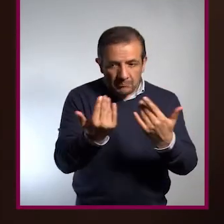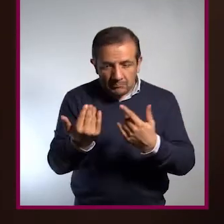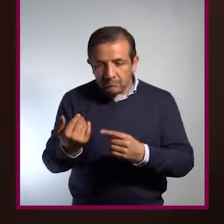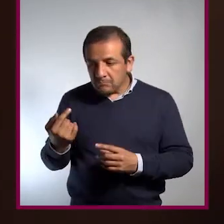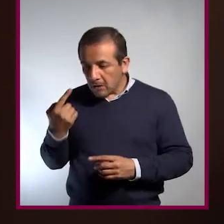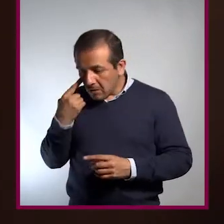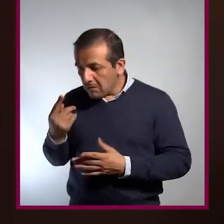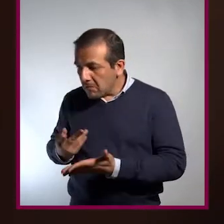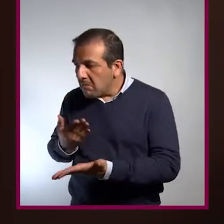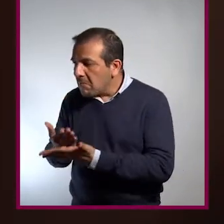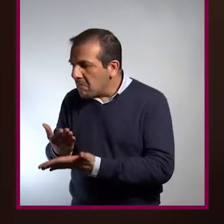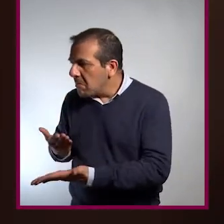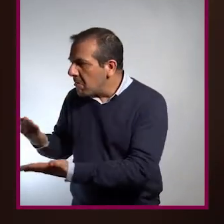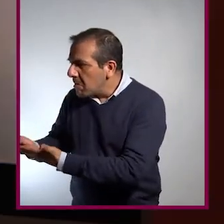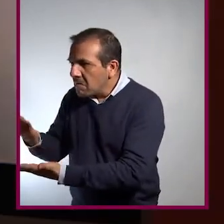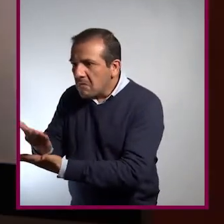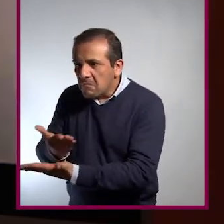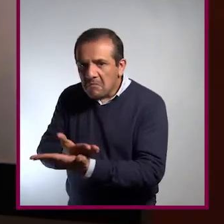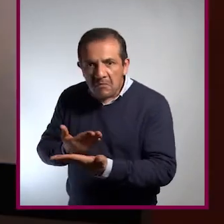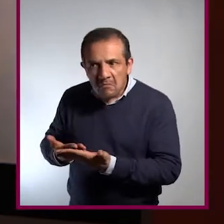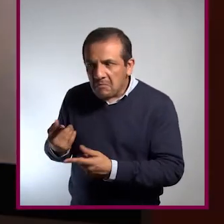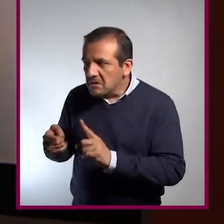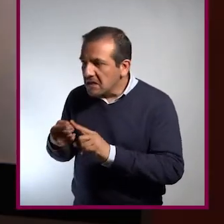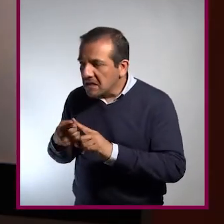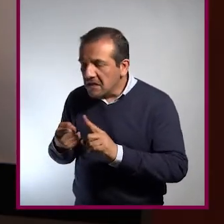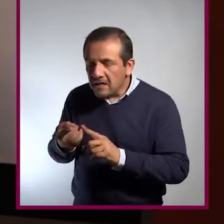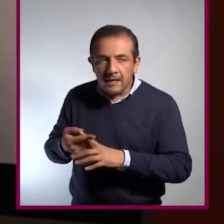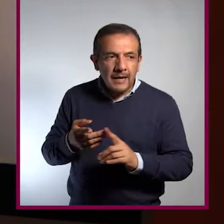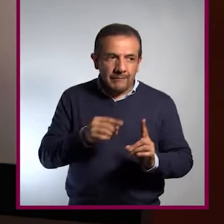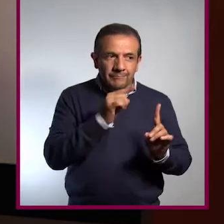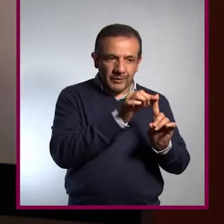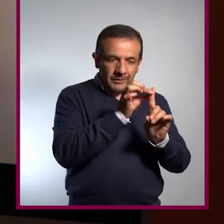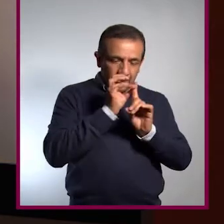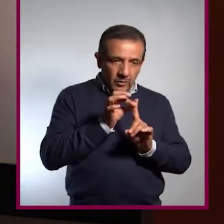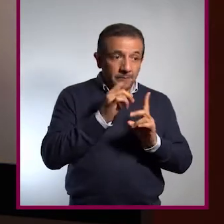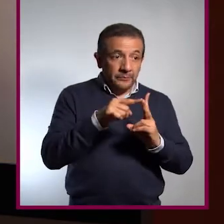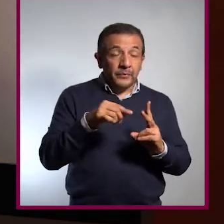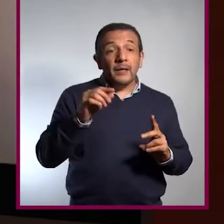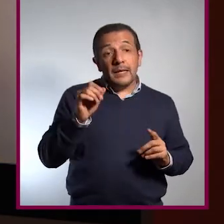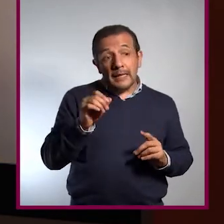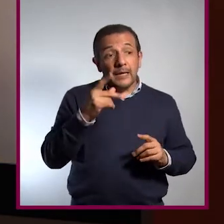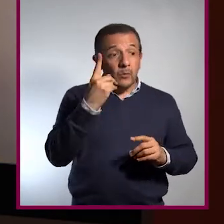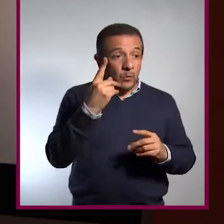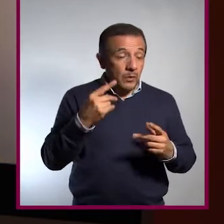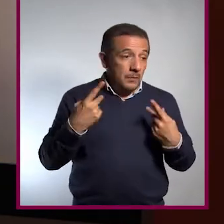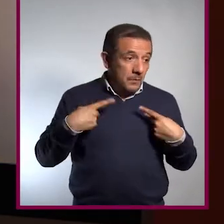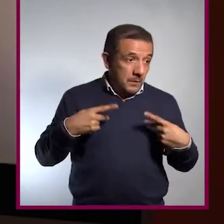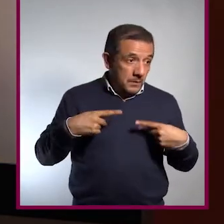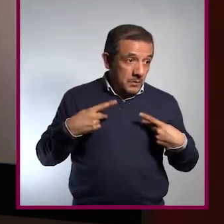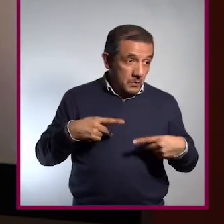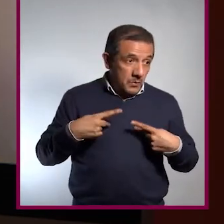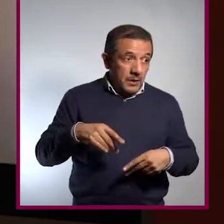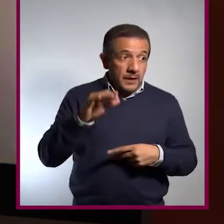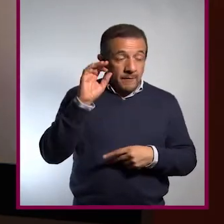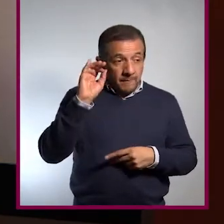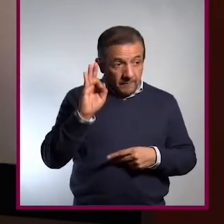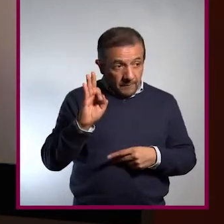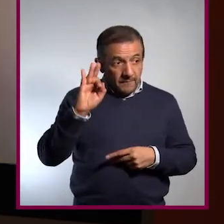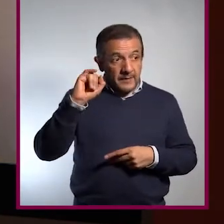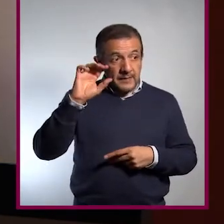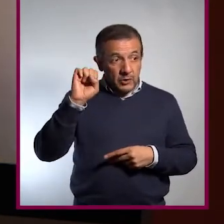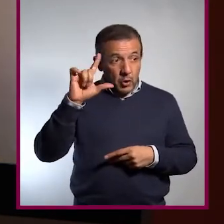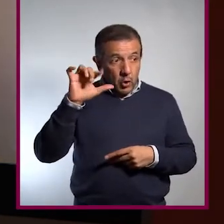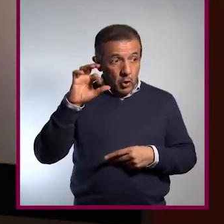propongan a premios Nobel. Y pues sí, en medicina y fisiología el premio se entrega a quien haya realizado un descubrimiento de